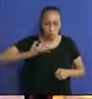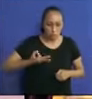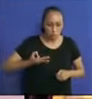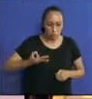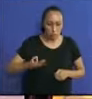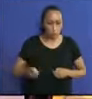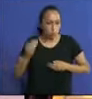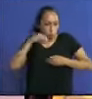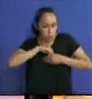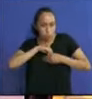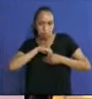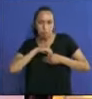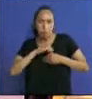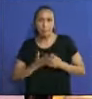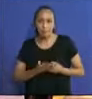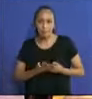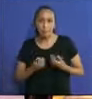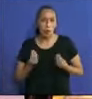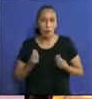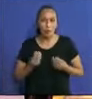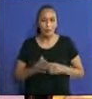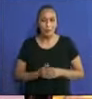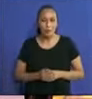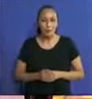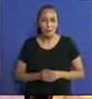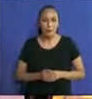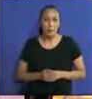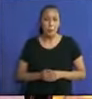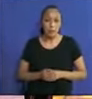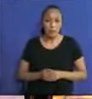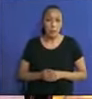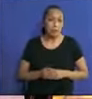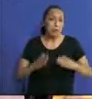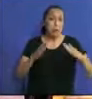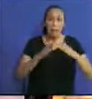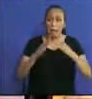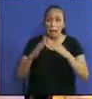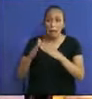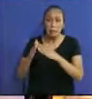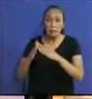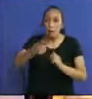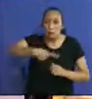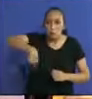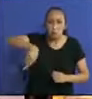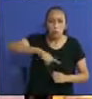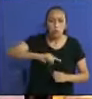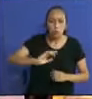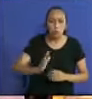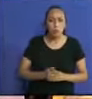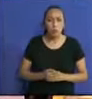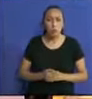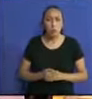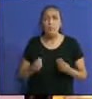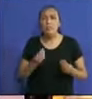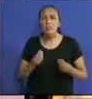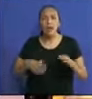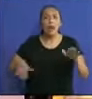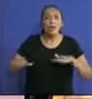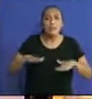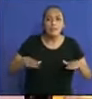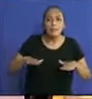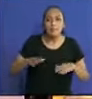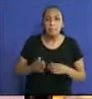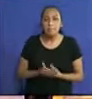En muchos de nuestros hogares hemos hecho lo que han hecho quizás los más